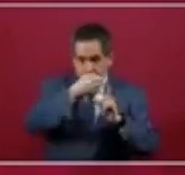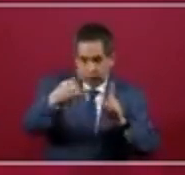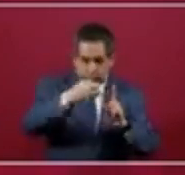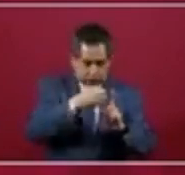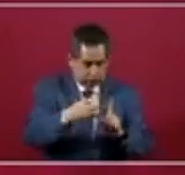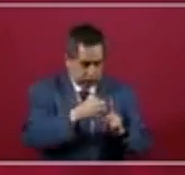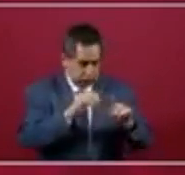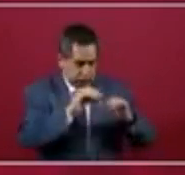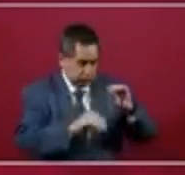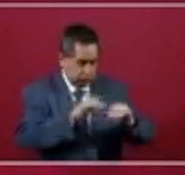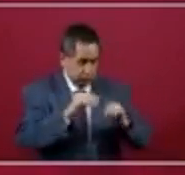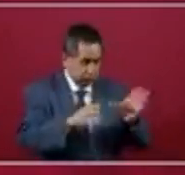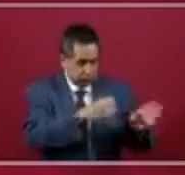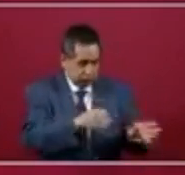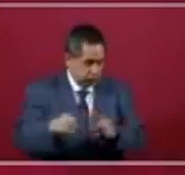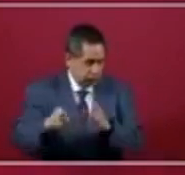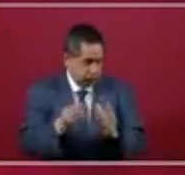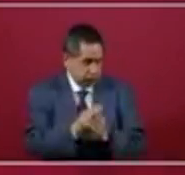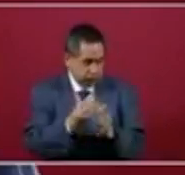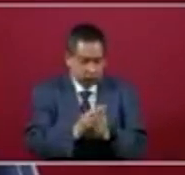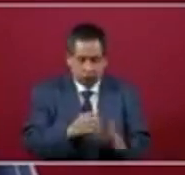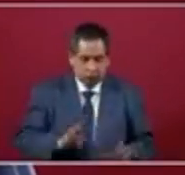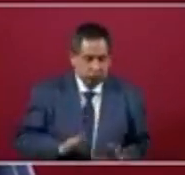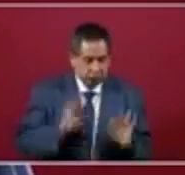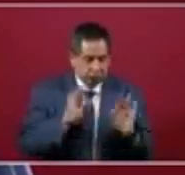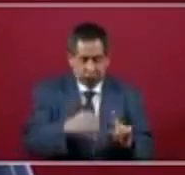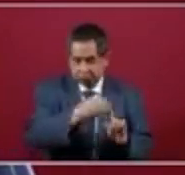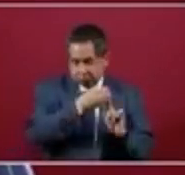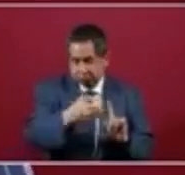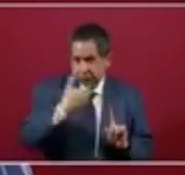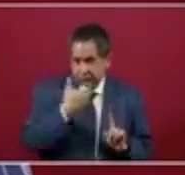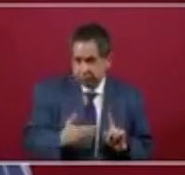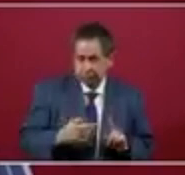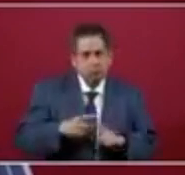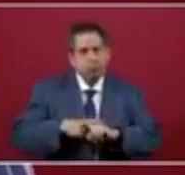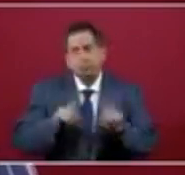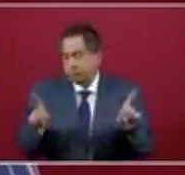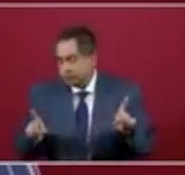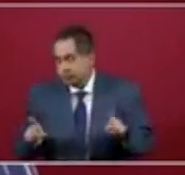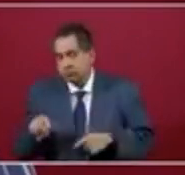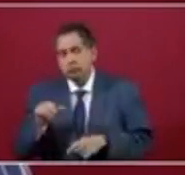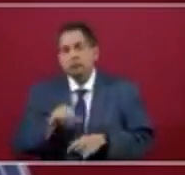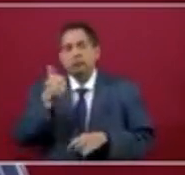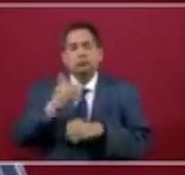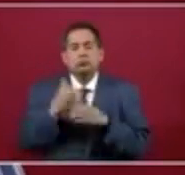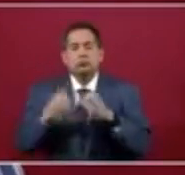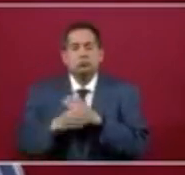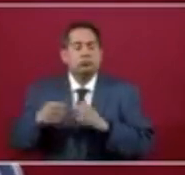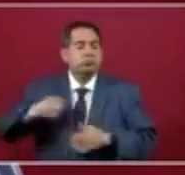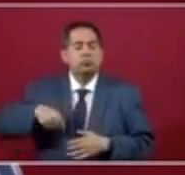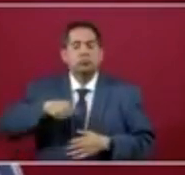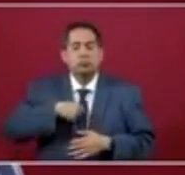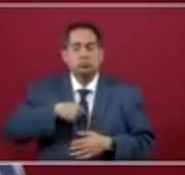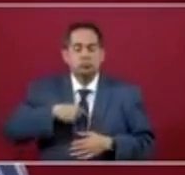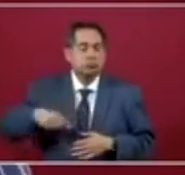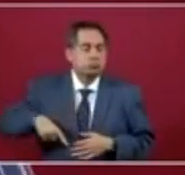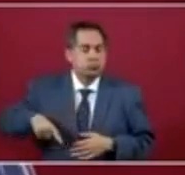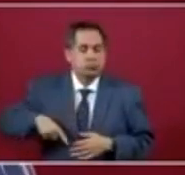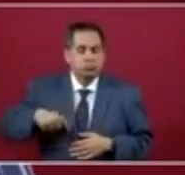los documentos y tenerlos clasificados y bien ordenados, y otra cosa es que nosotros, el